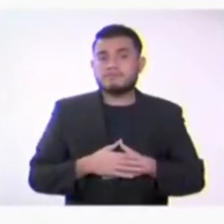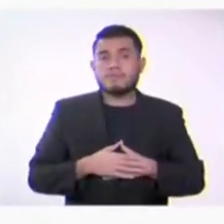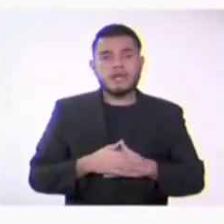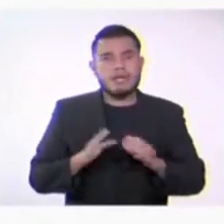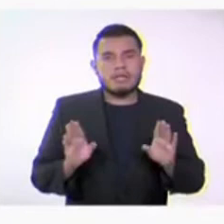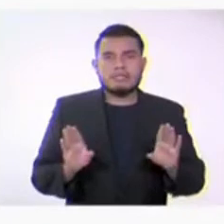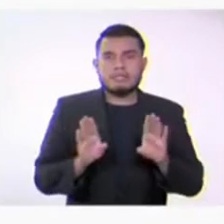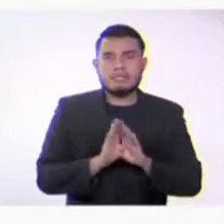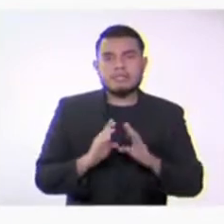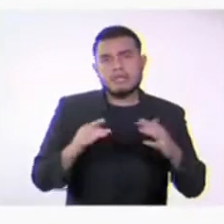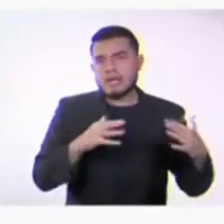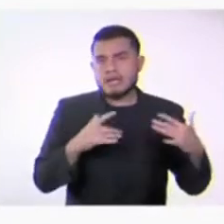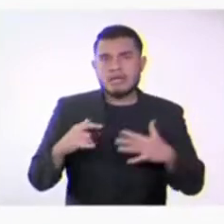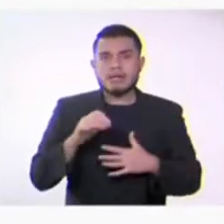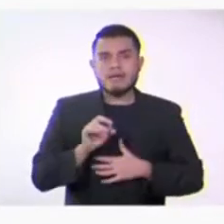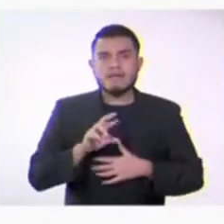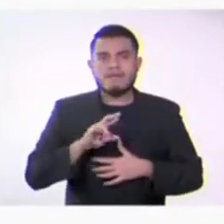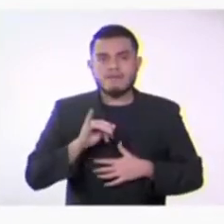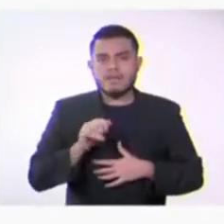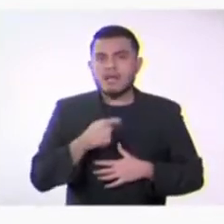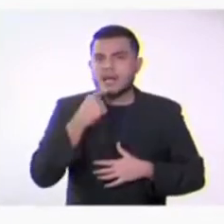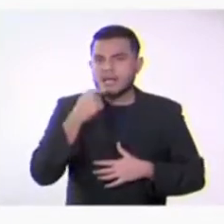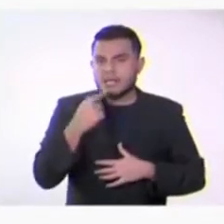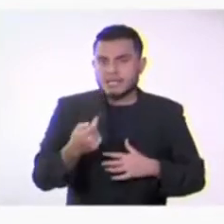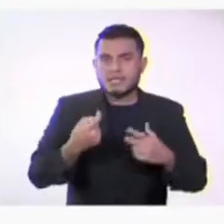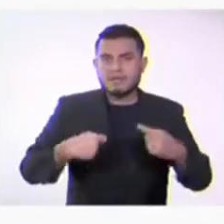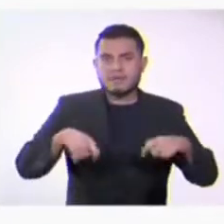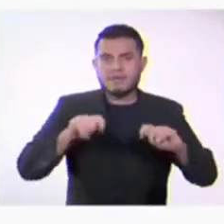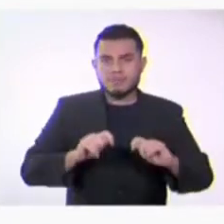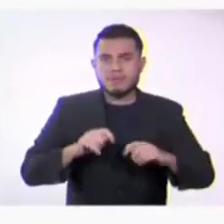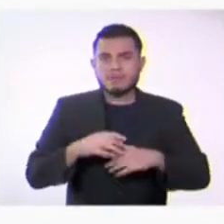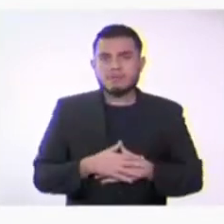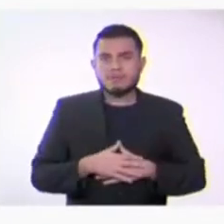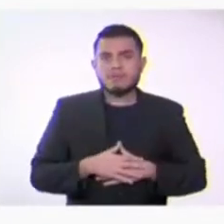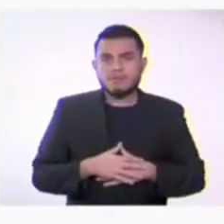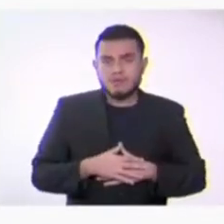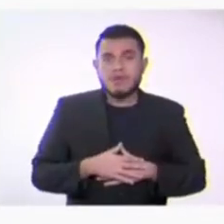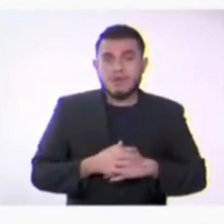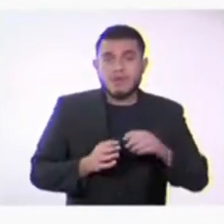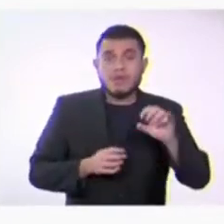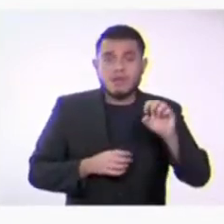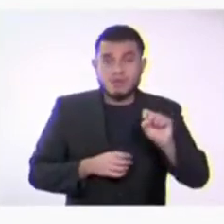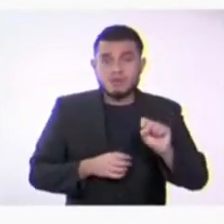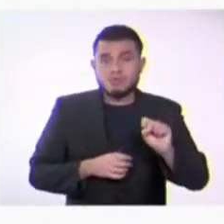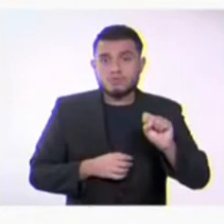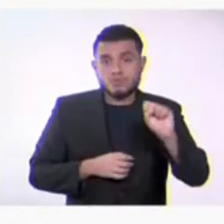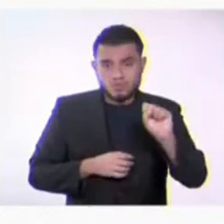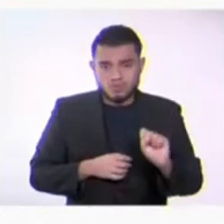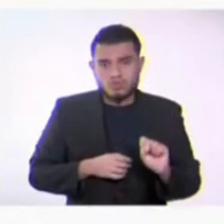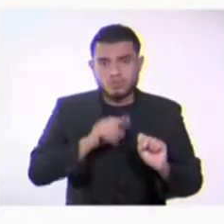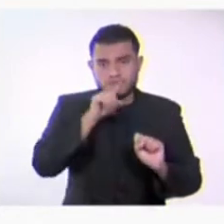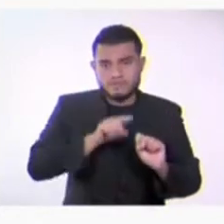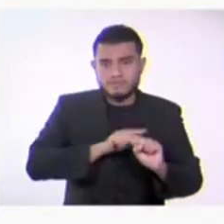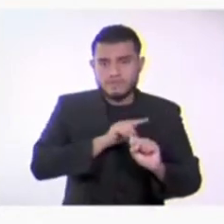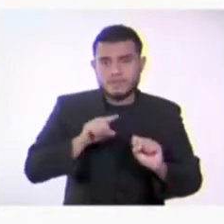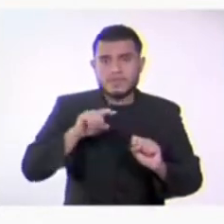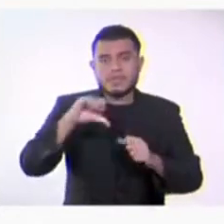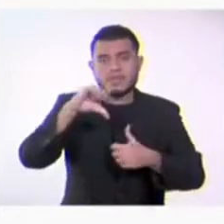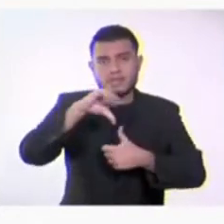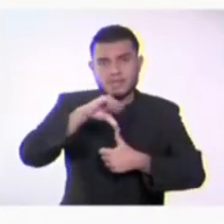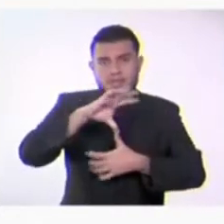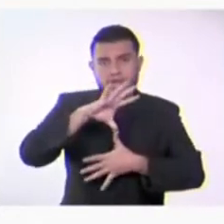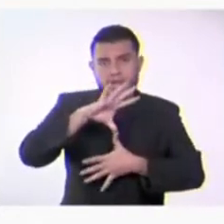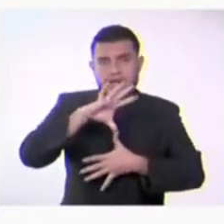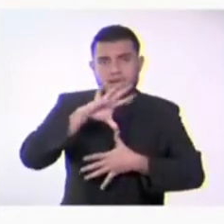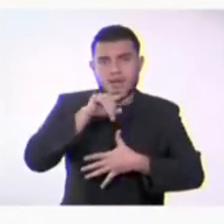Fría. ¿Quiénes firmaron? El Mercosur, justamente en el cono sur, ¿verdad? En el cono sur de América. ¿Quiénes firmaron este Tratado